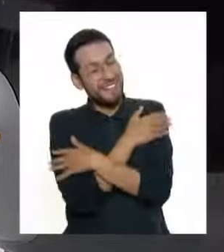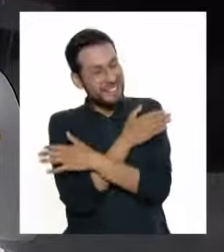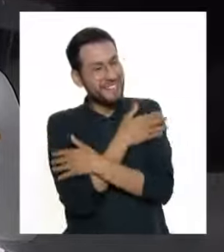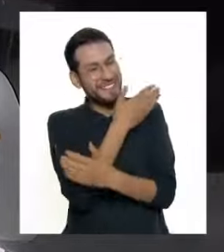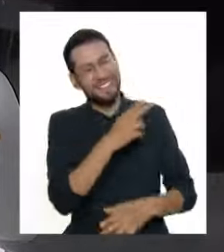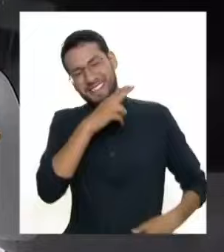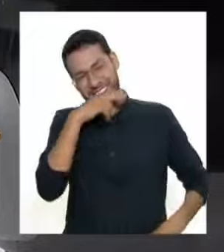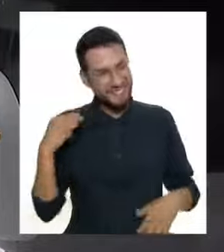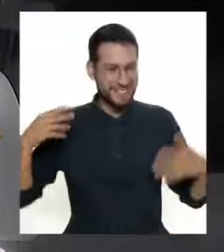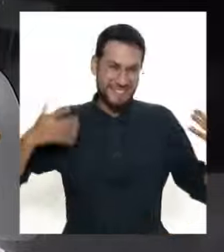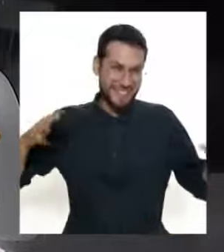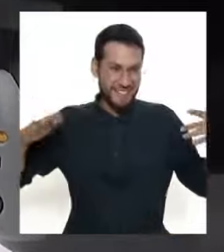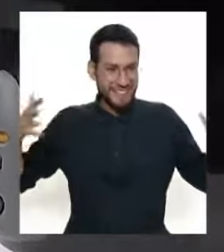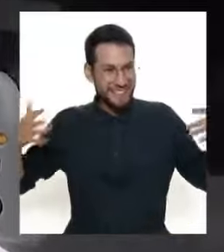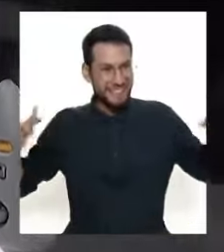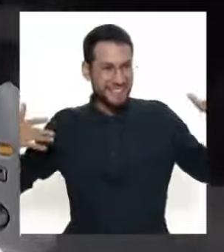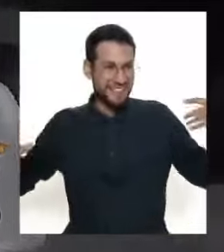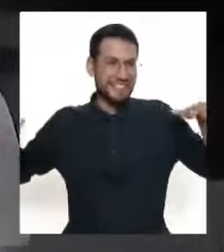Nicolás.